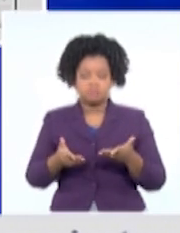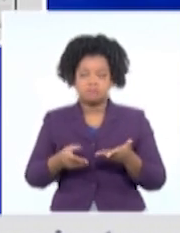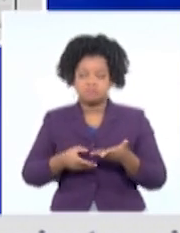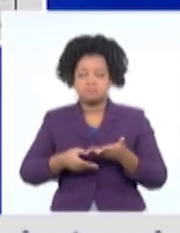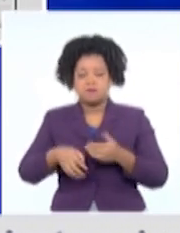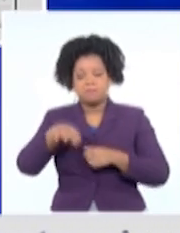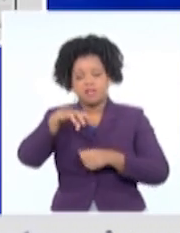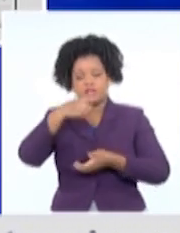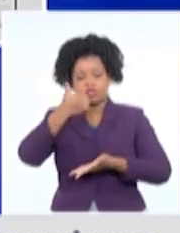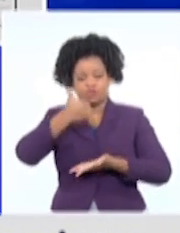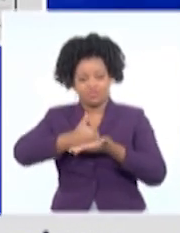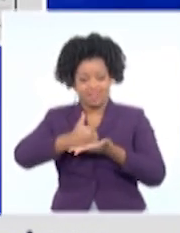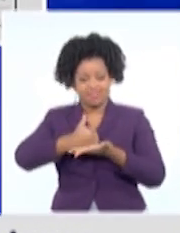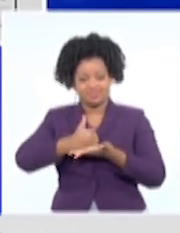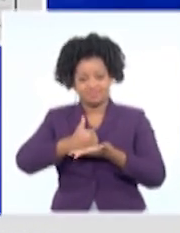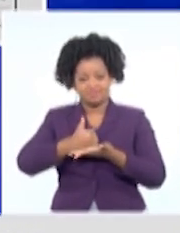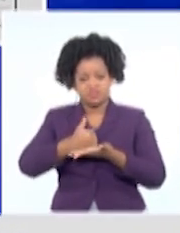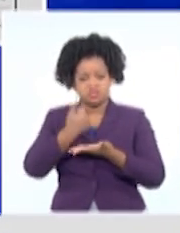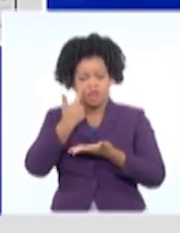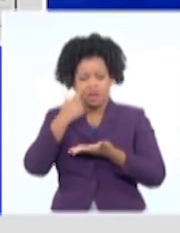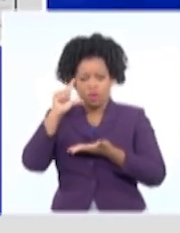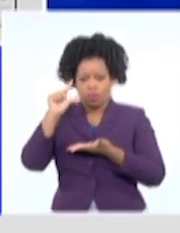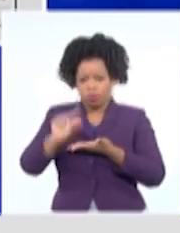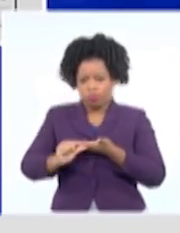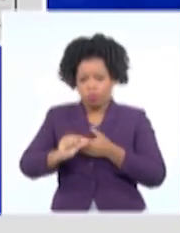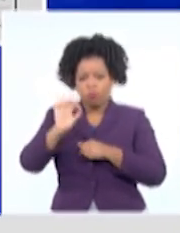Pinar del Río, con una tasa de